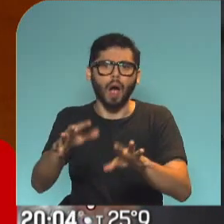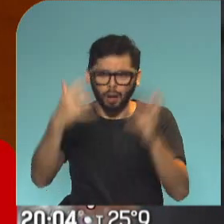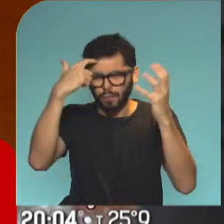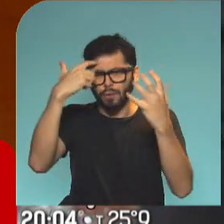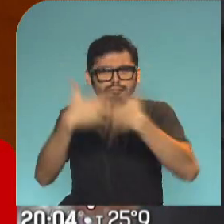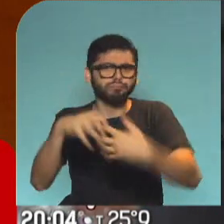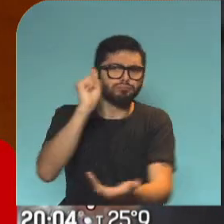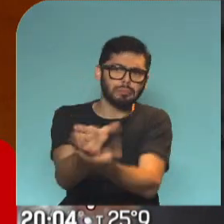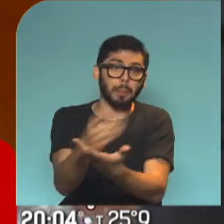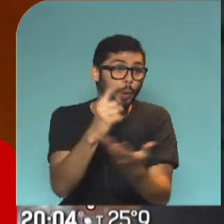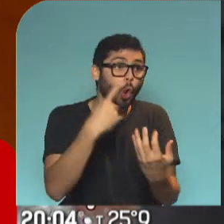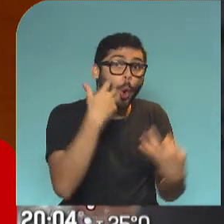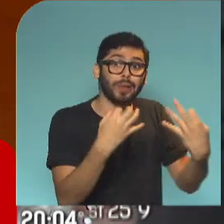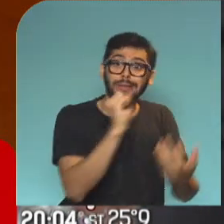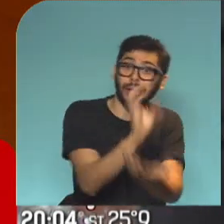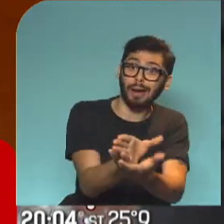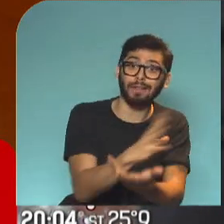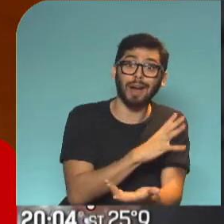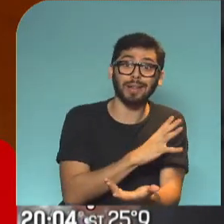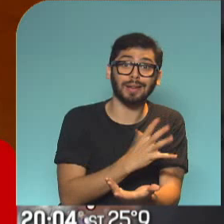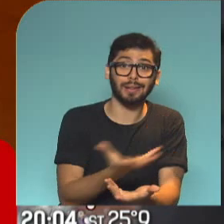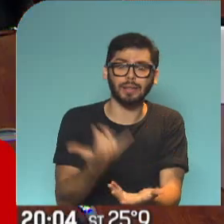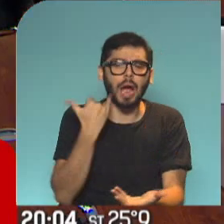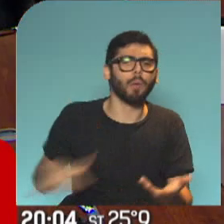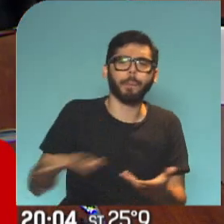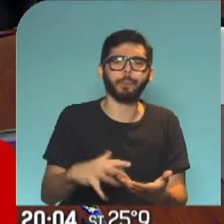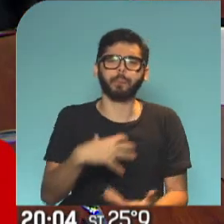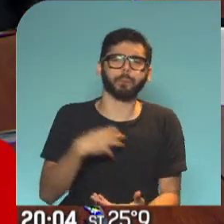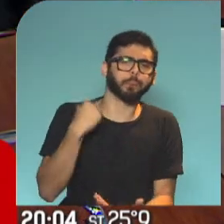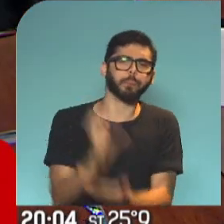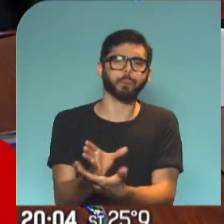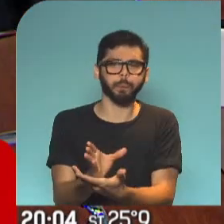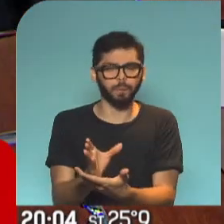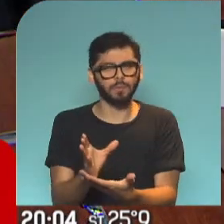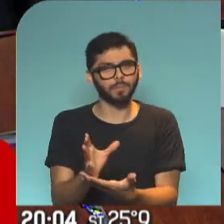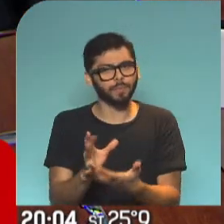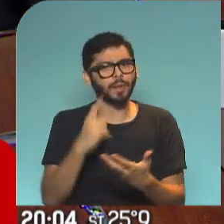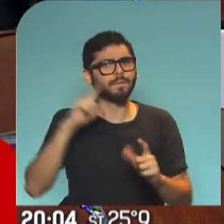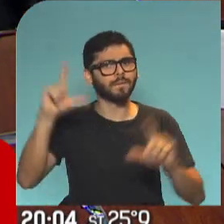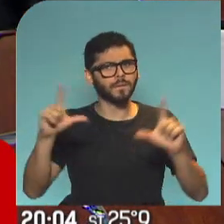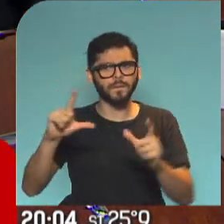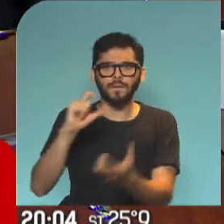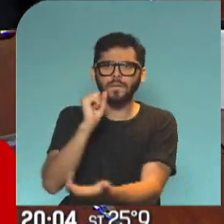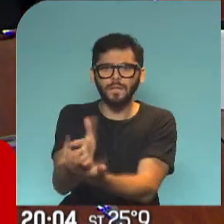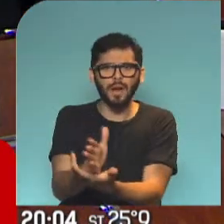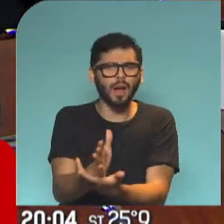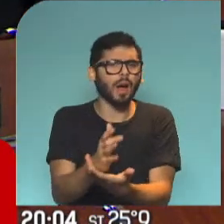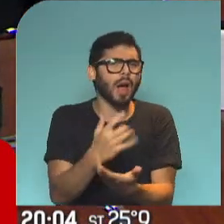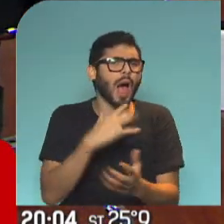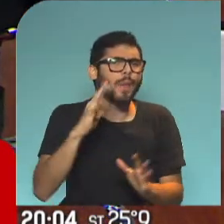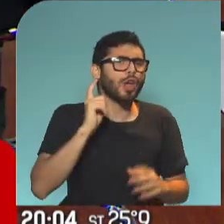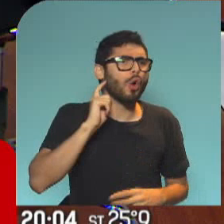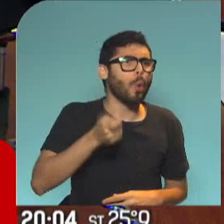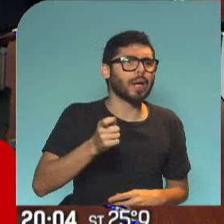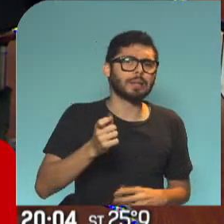también tenemos que replantearnos y analizar después después de esa condena mediática a veces los jueces fallan condicionados no